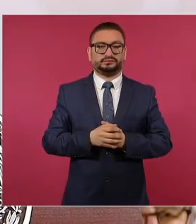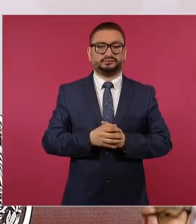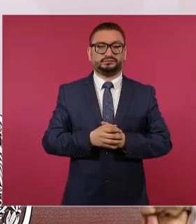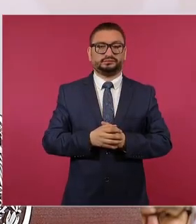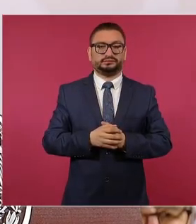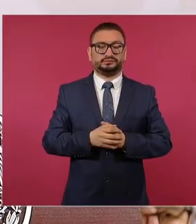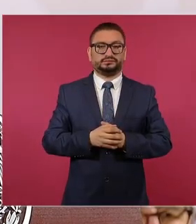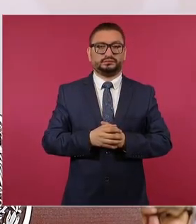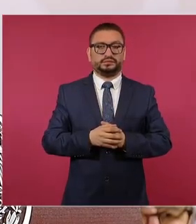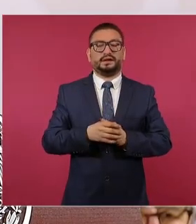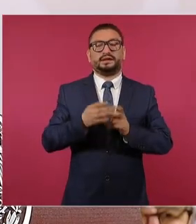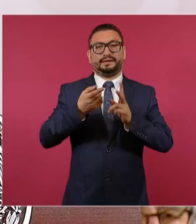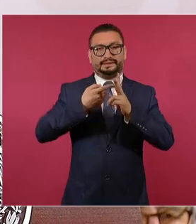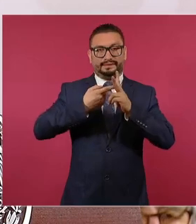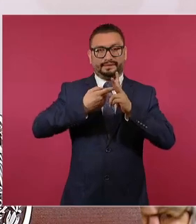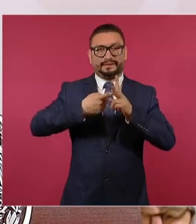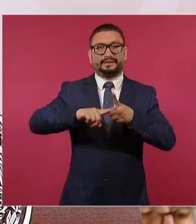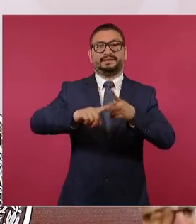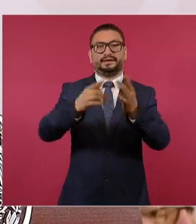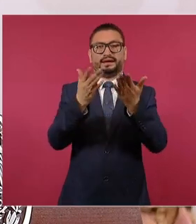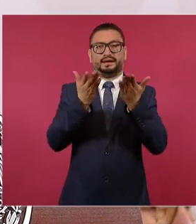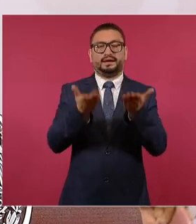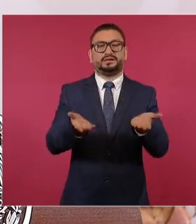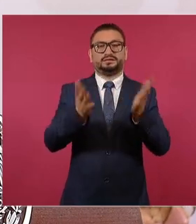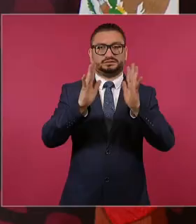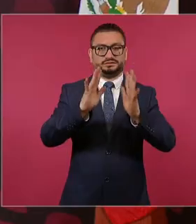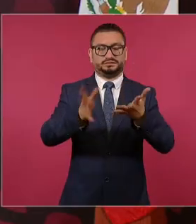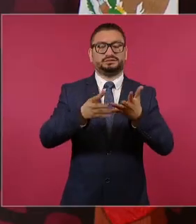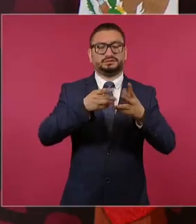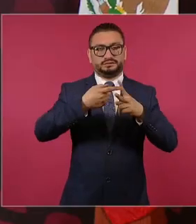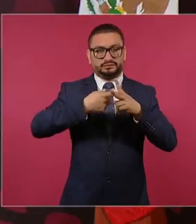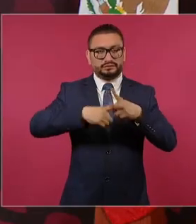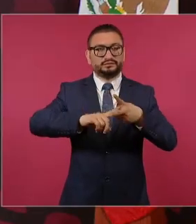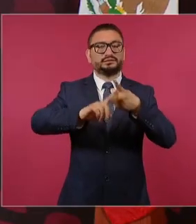que se ha iniciado ahora, ojalá y continúe.